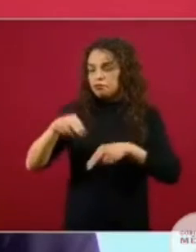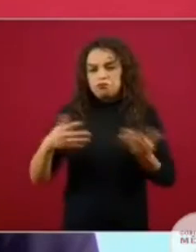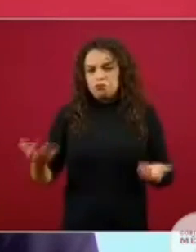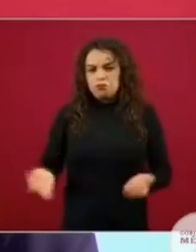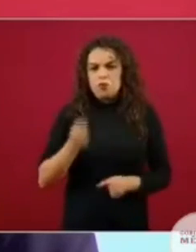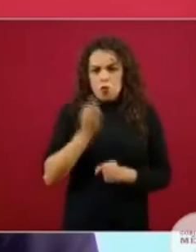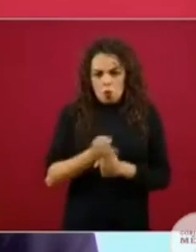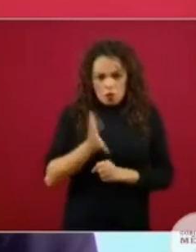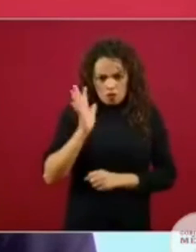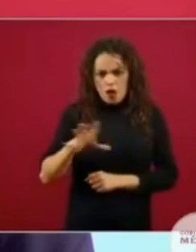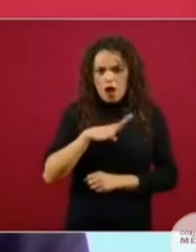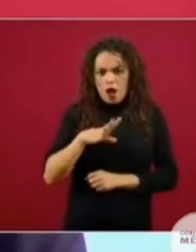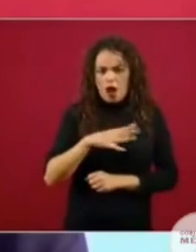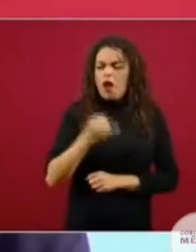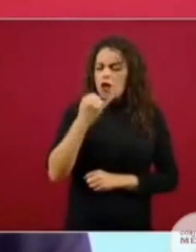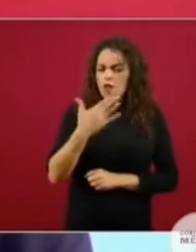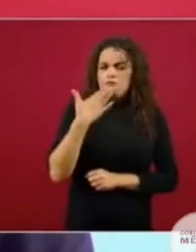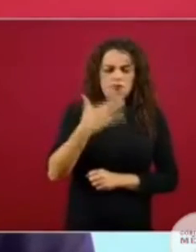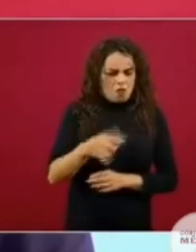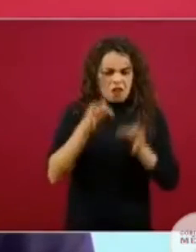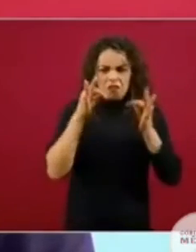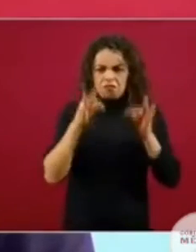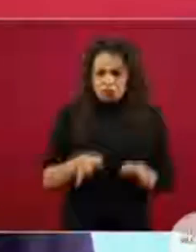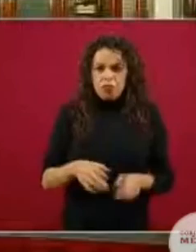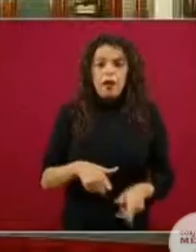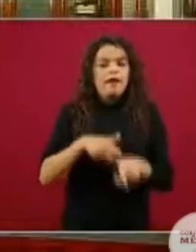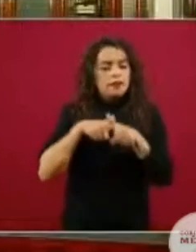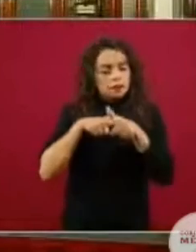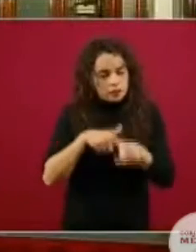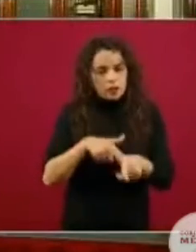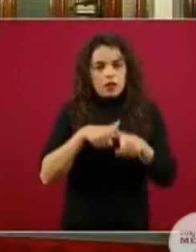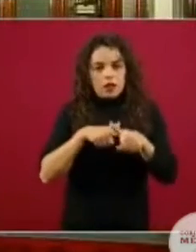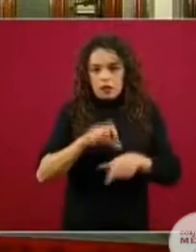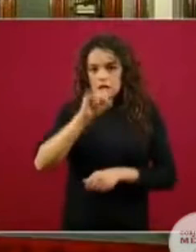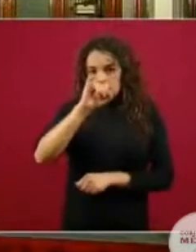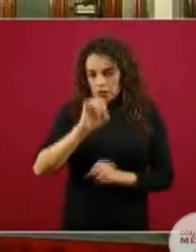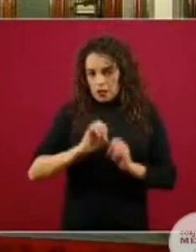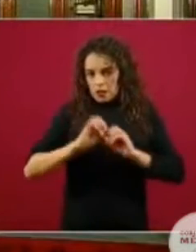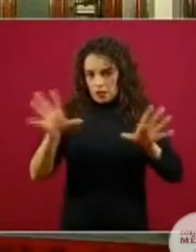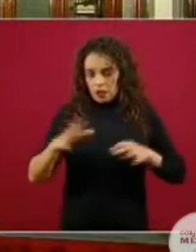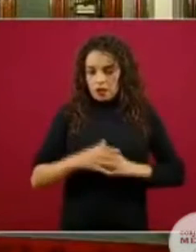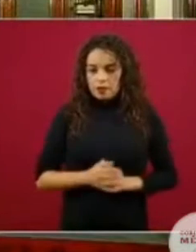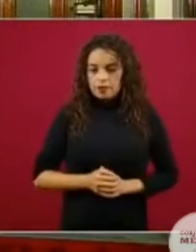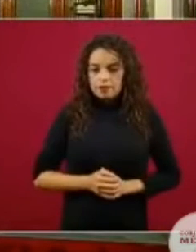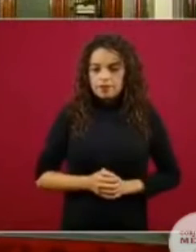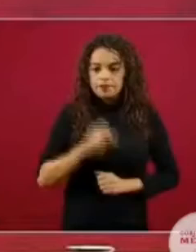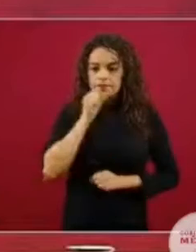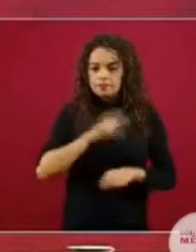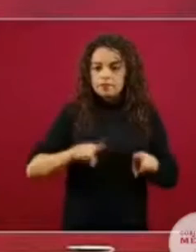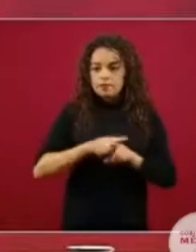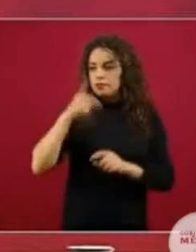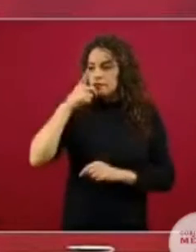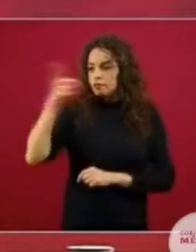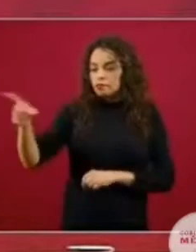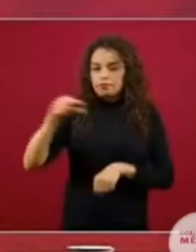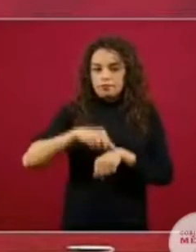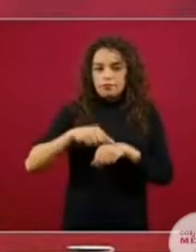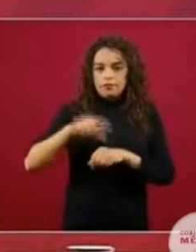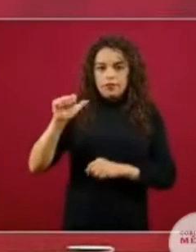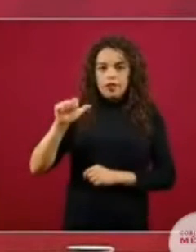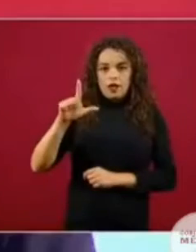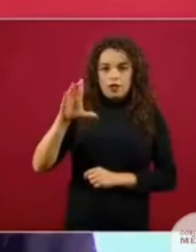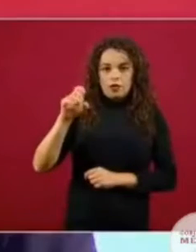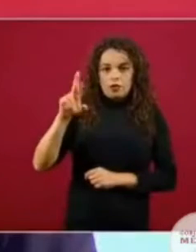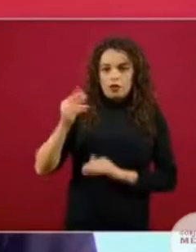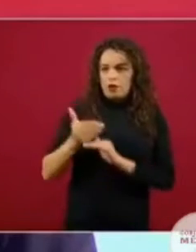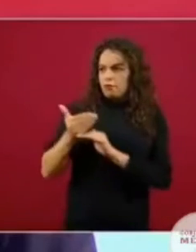entonces desde luego seguirá como también anunció el doctor a coser hace algunas semanas en el pulso de la